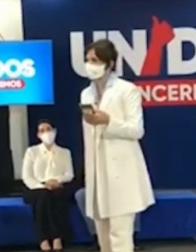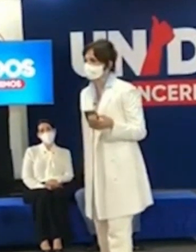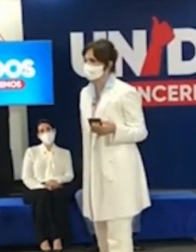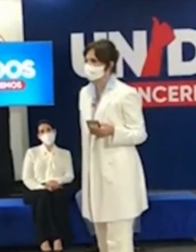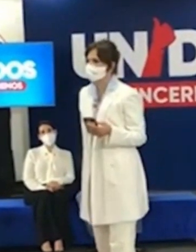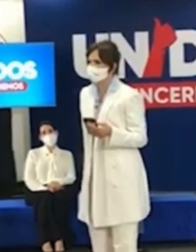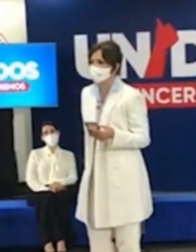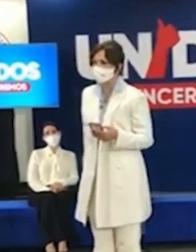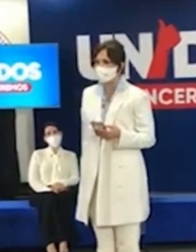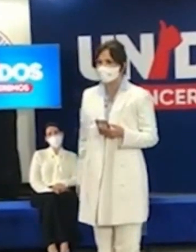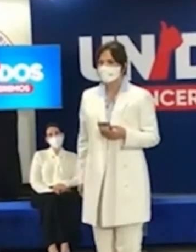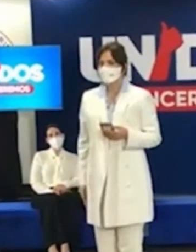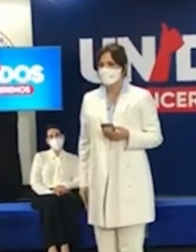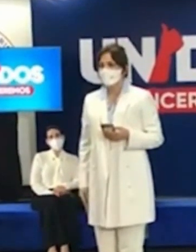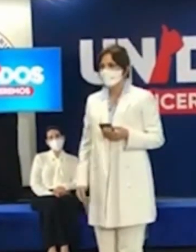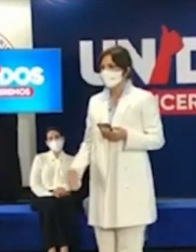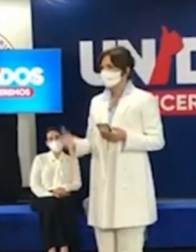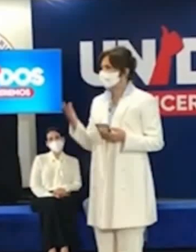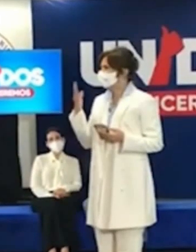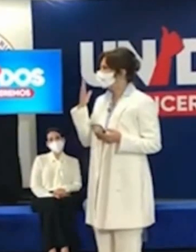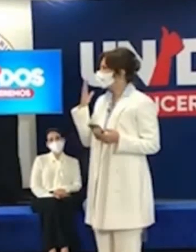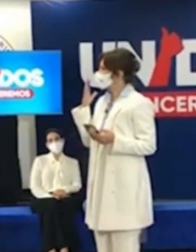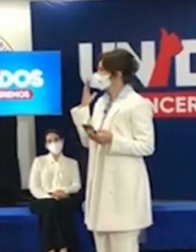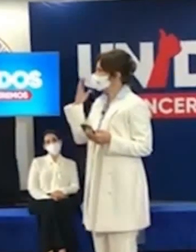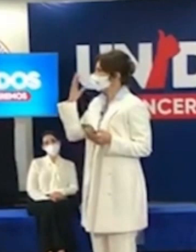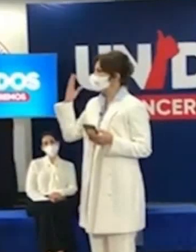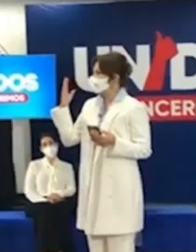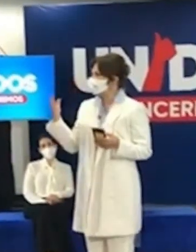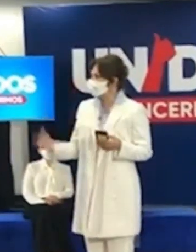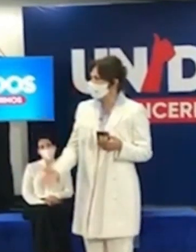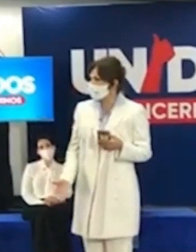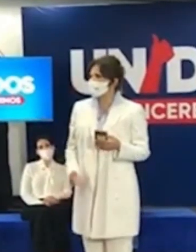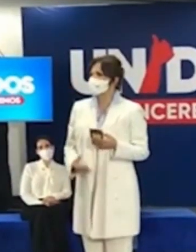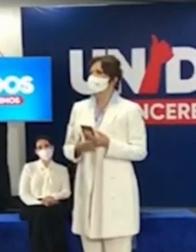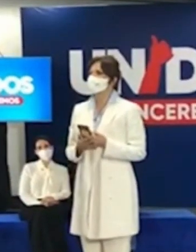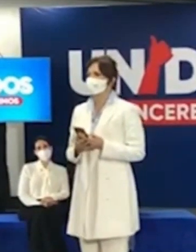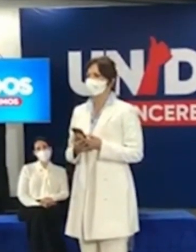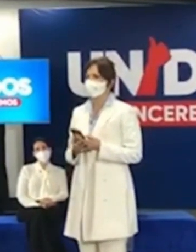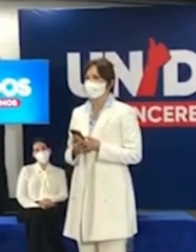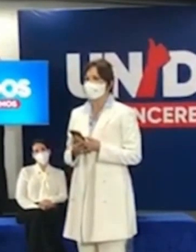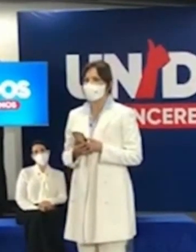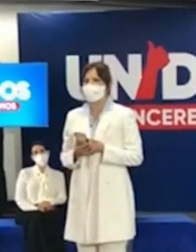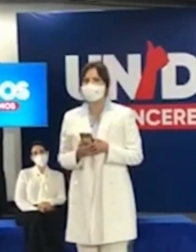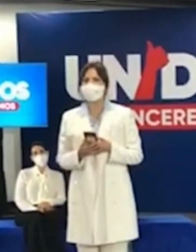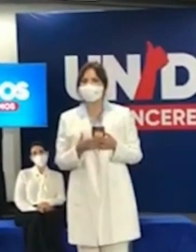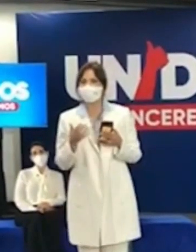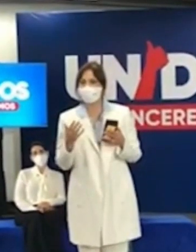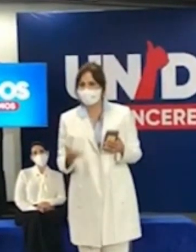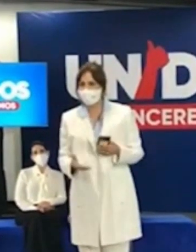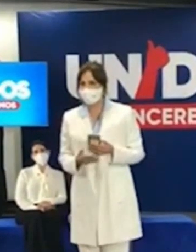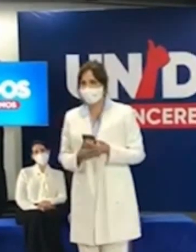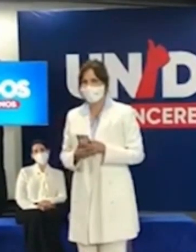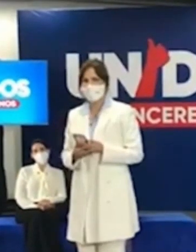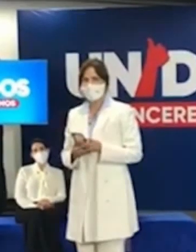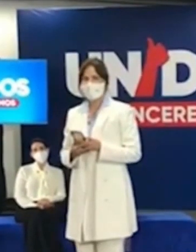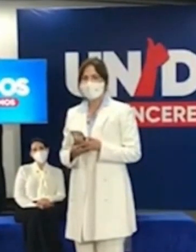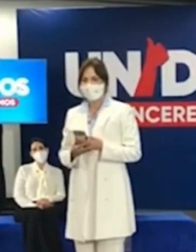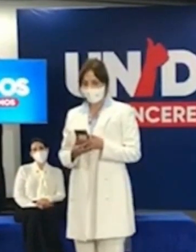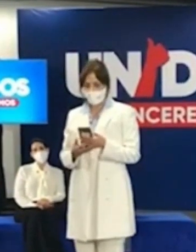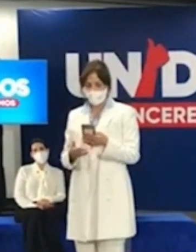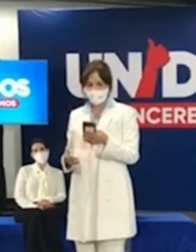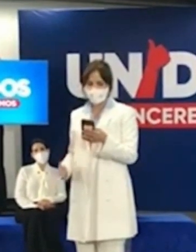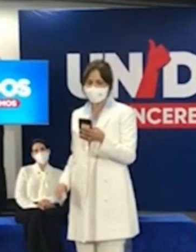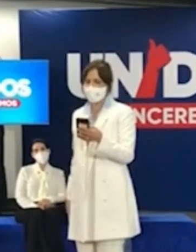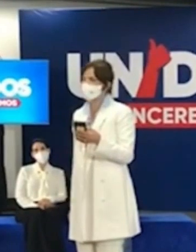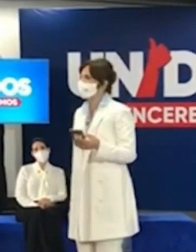lo que ha pasado con el PLD. El partido que nos ha robado los sueños, que nos ha robado el futuro, que